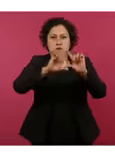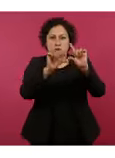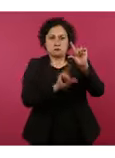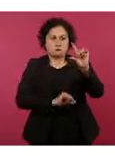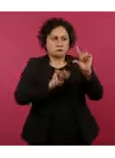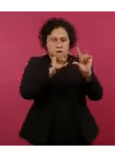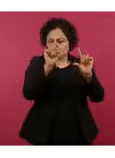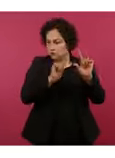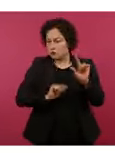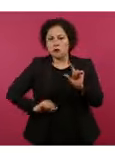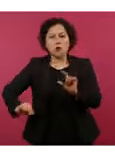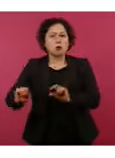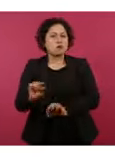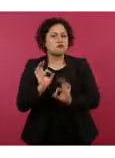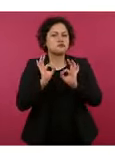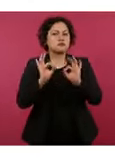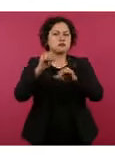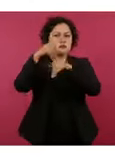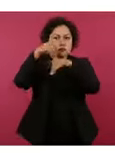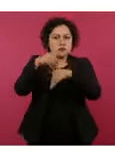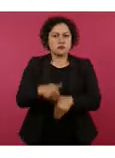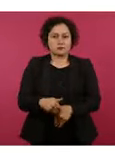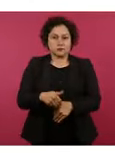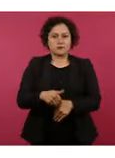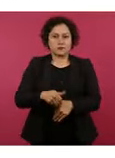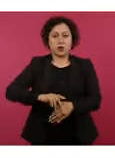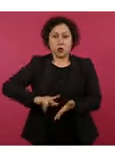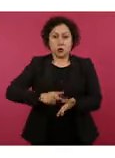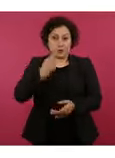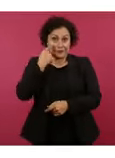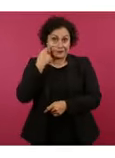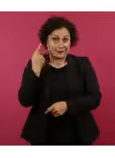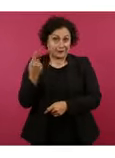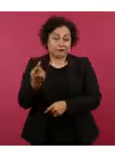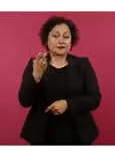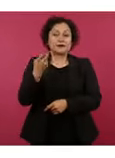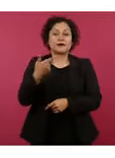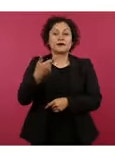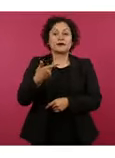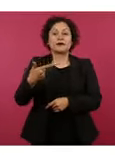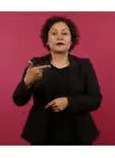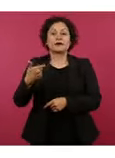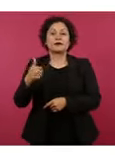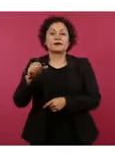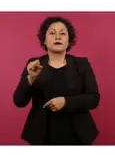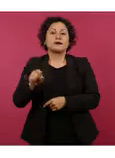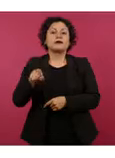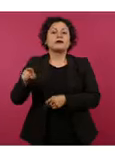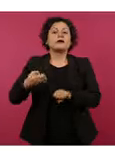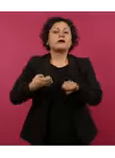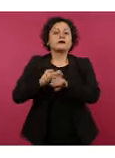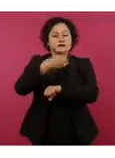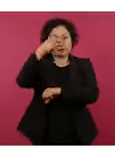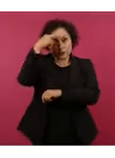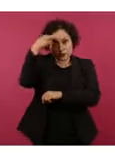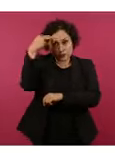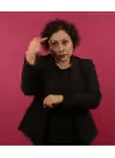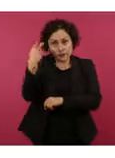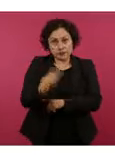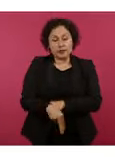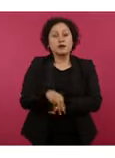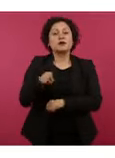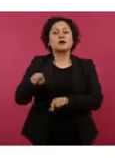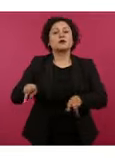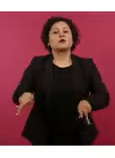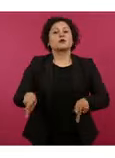así tenemos una vez más, como ha aparecido en otras ocasiones, GG Gas en San Simón de Guerrero, Estado de México, con el